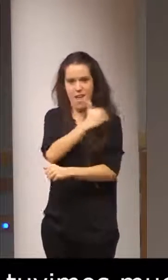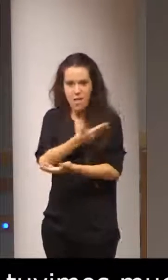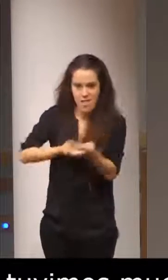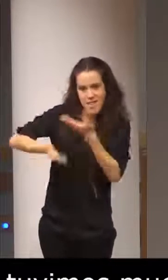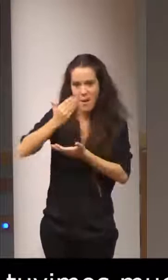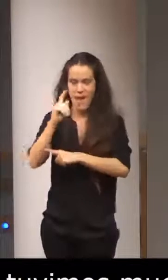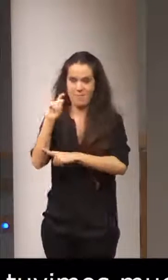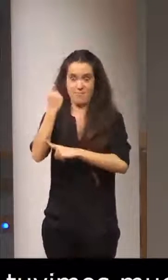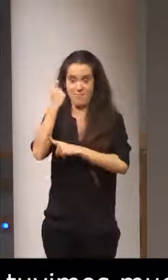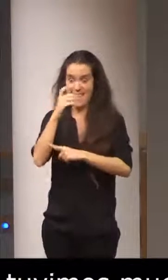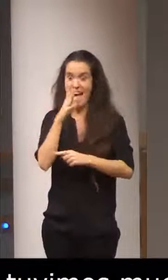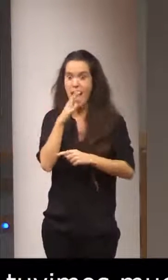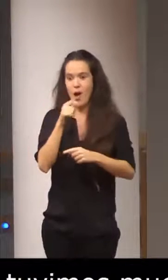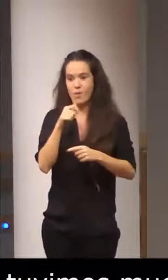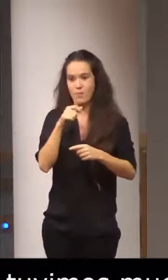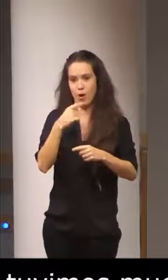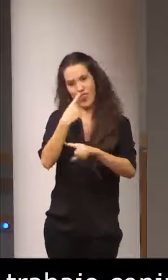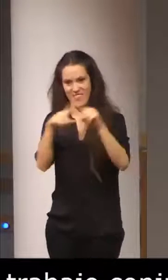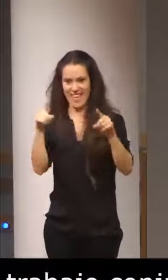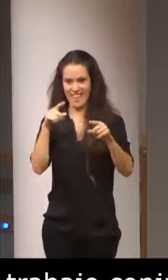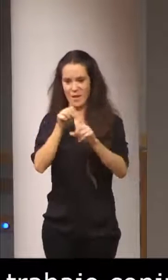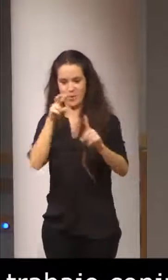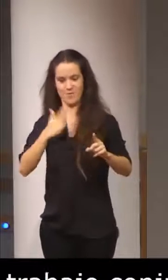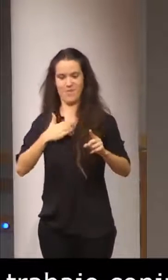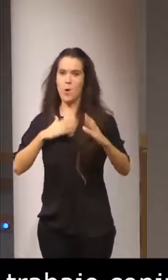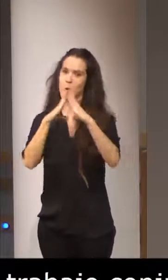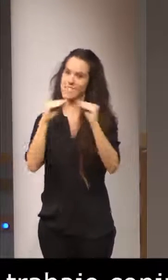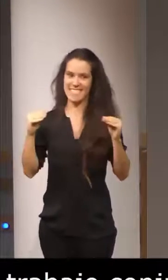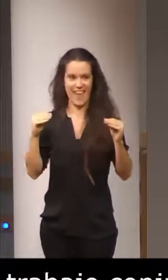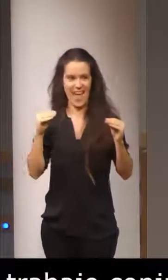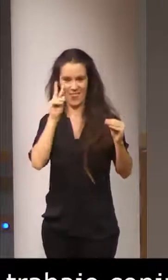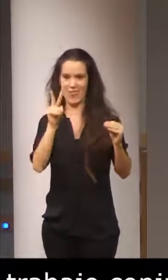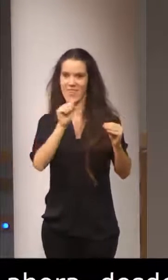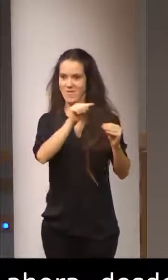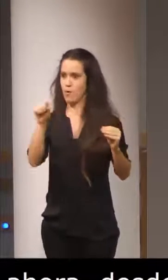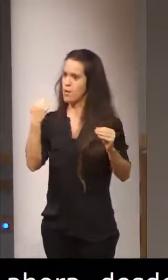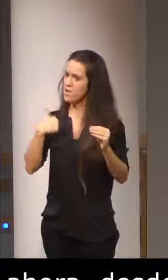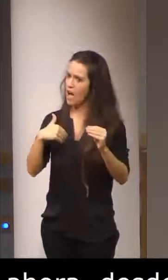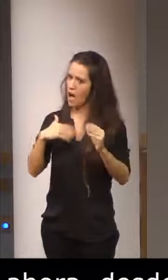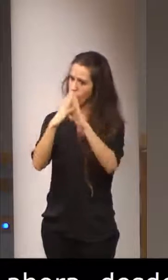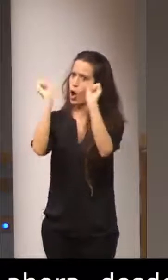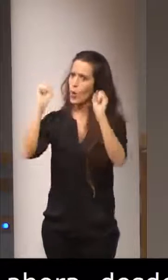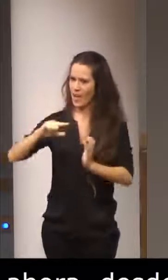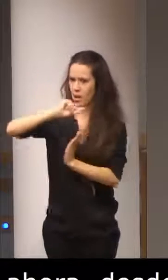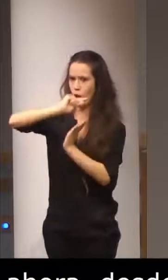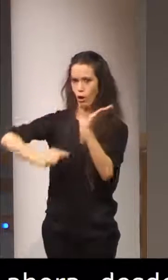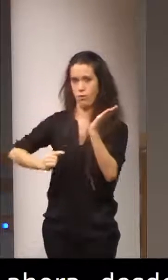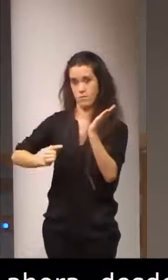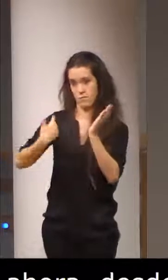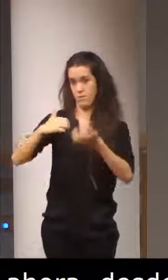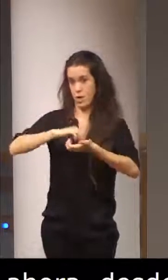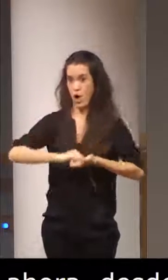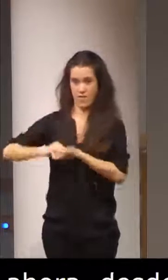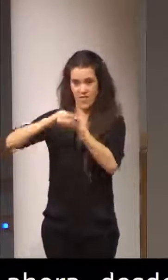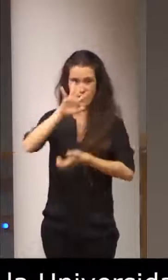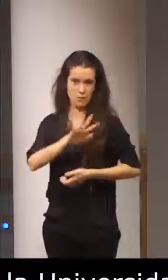a cabo y ahora desde el otro lado desde el lado de la universidad pues nosotros hemos firmado un convenio con la Confederación Estatal